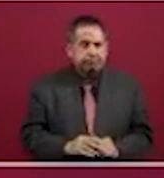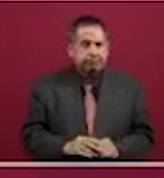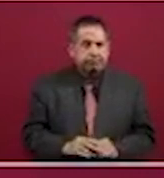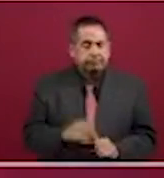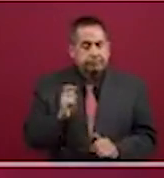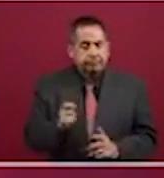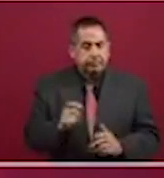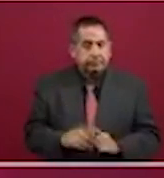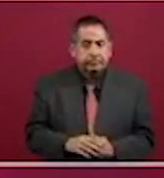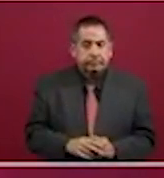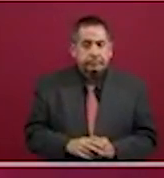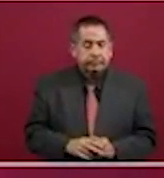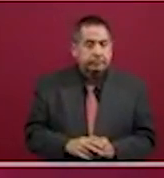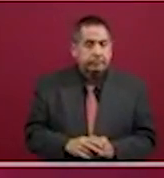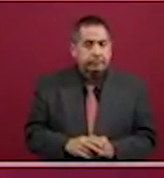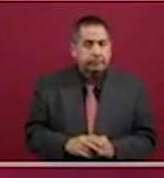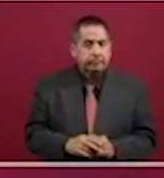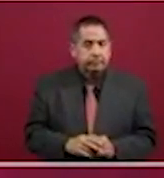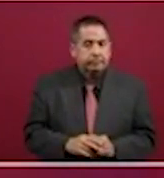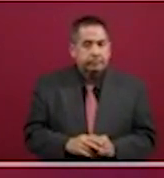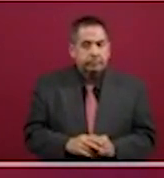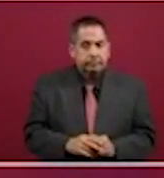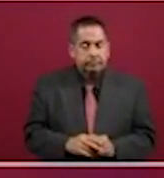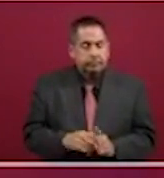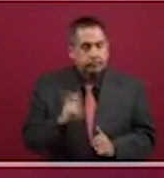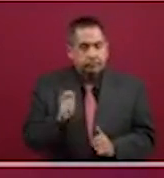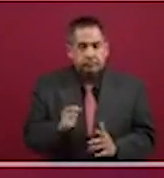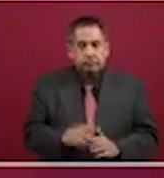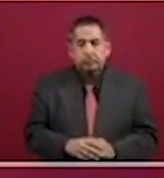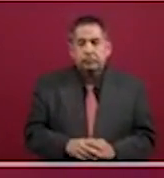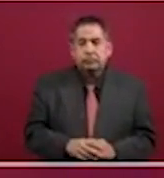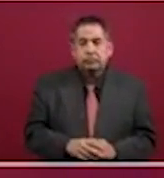qué no